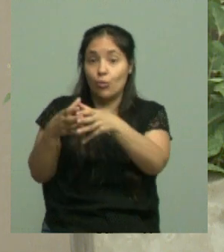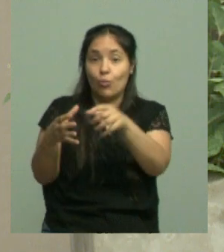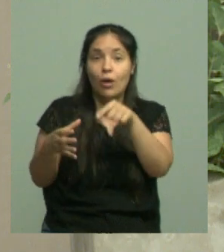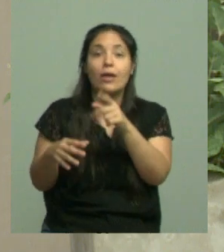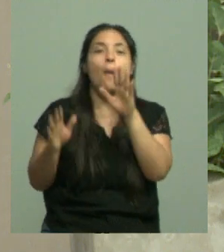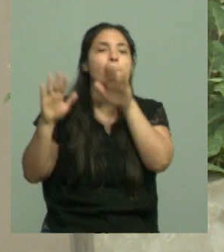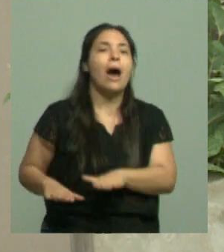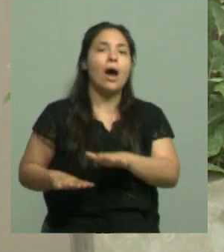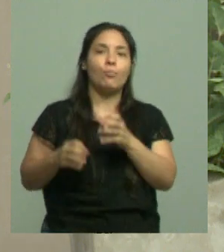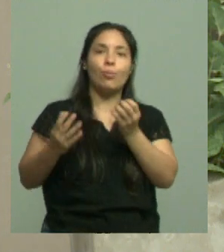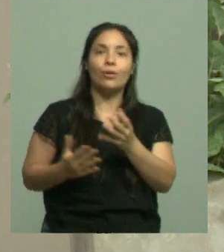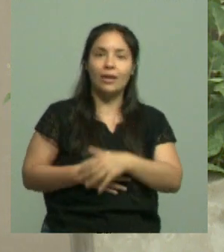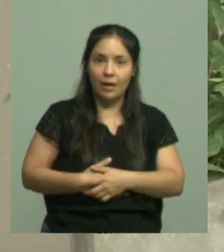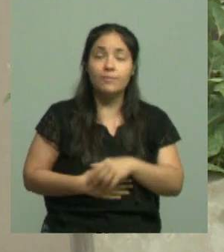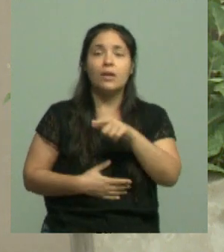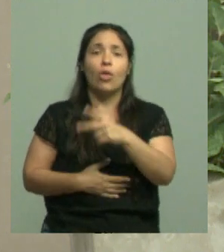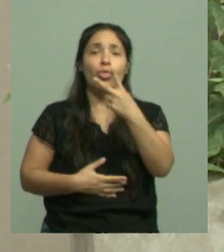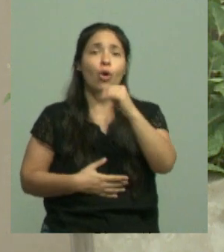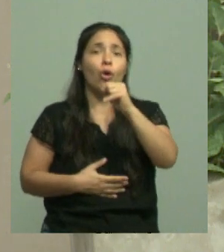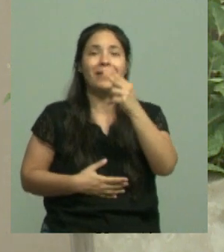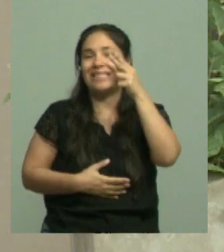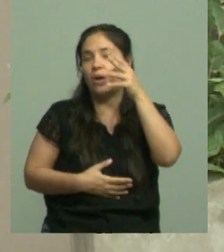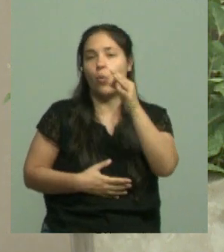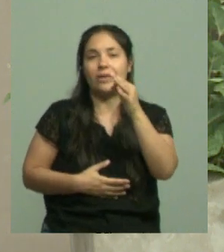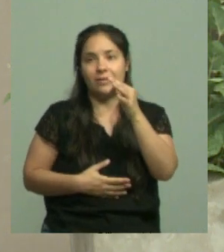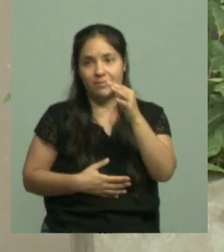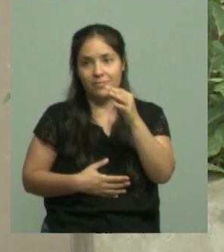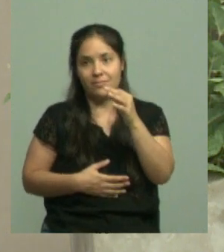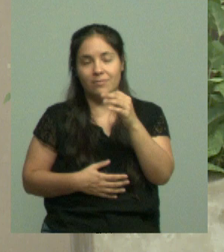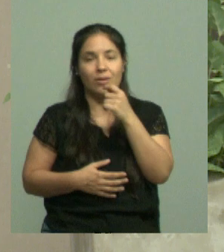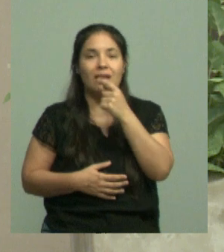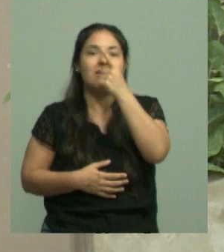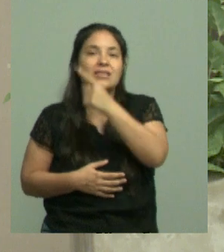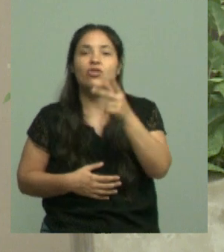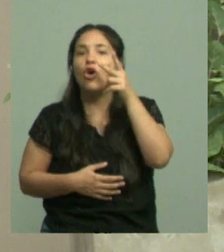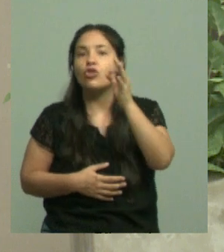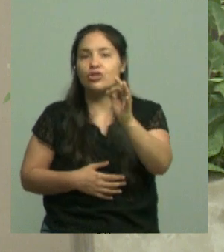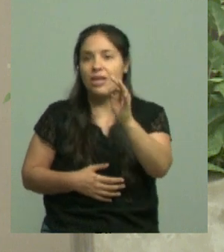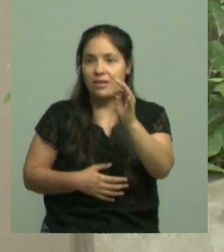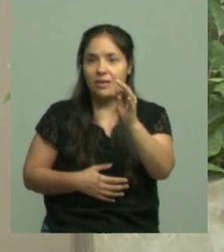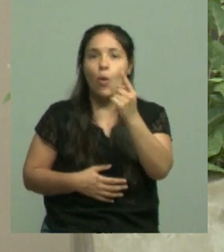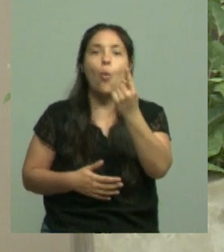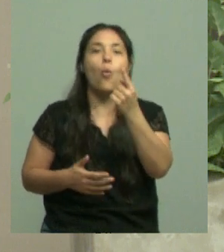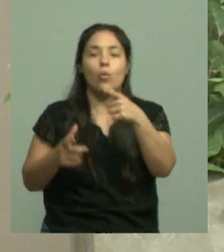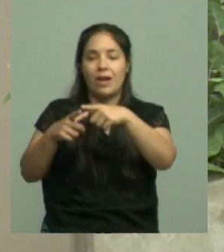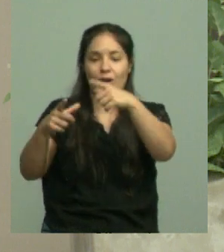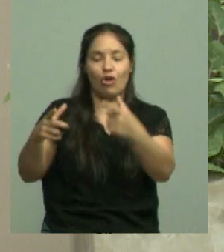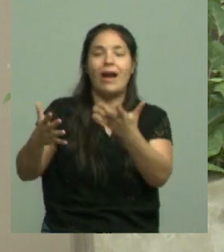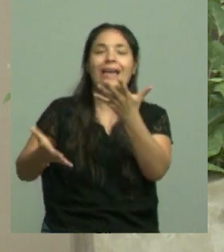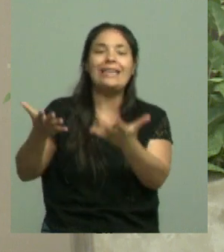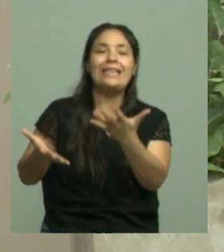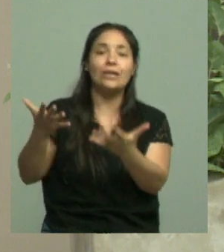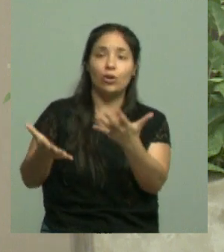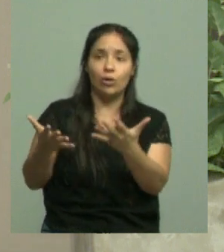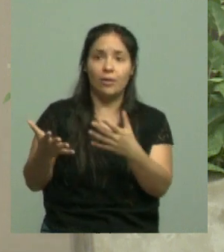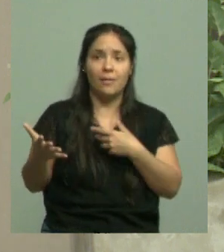me quieren pagar 2 pesos con 50, no es eso, pero hablan de 150, 180 el kilo de la hoja, cuando te están